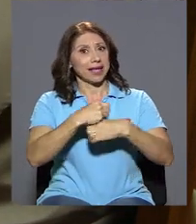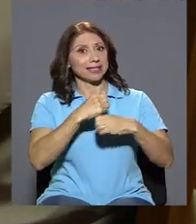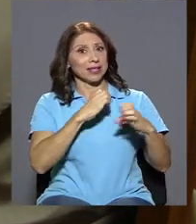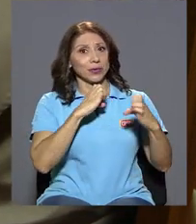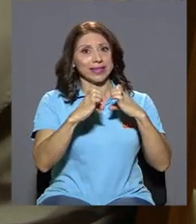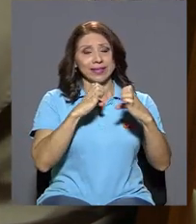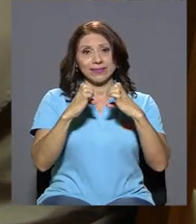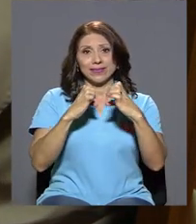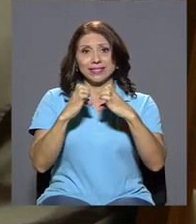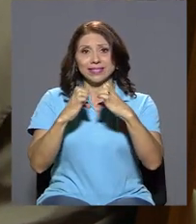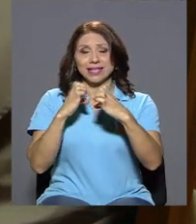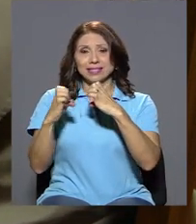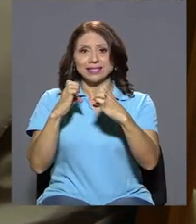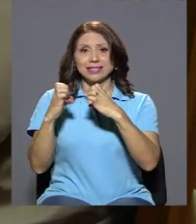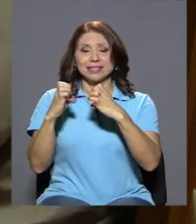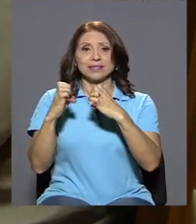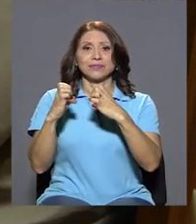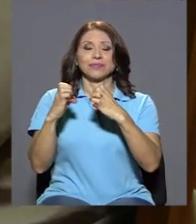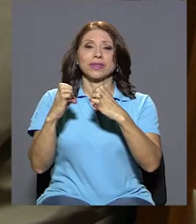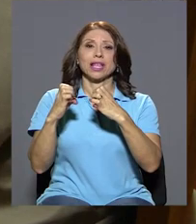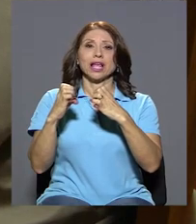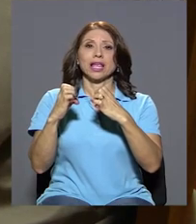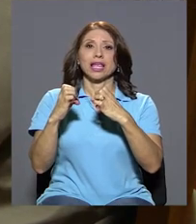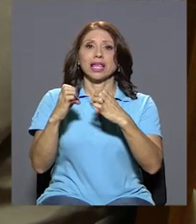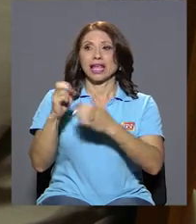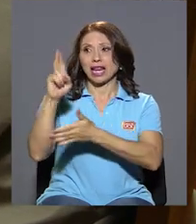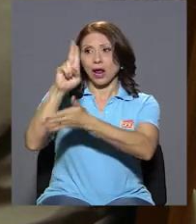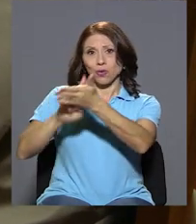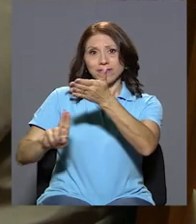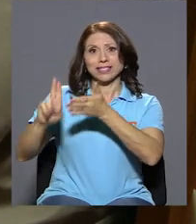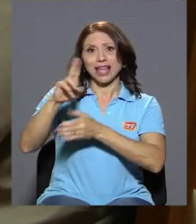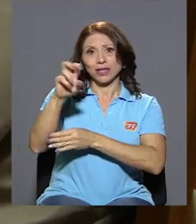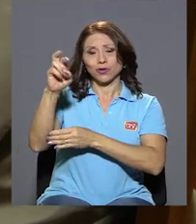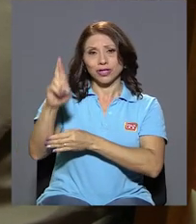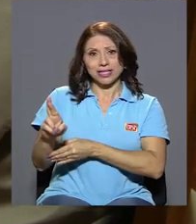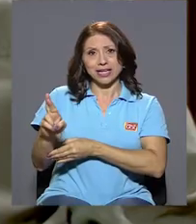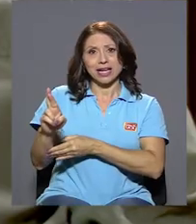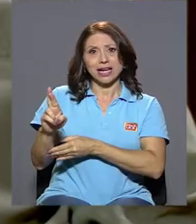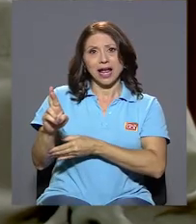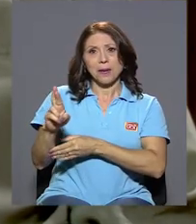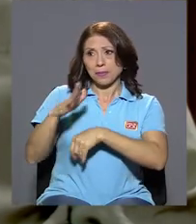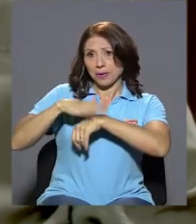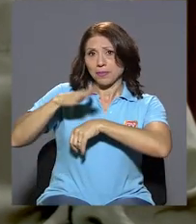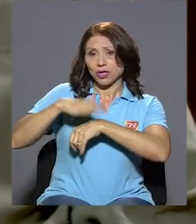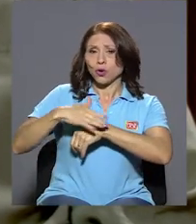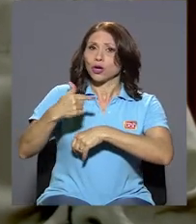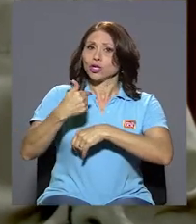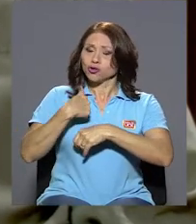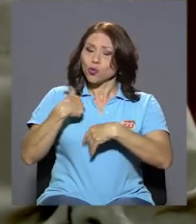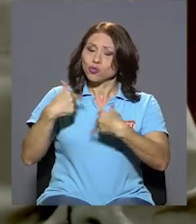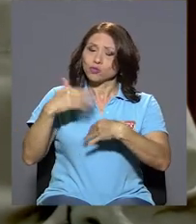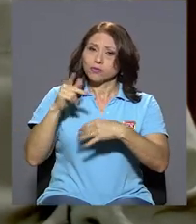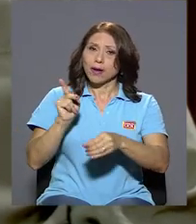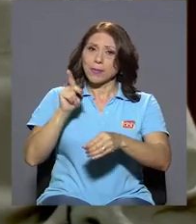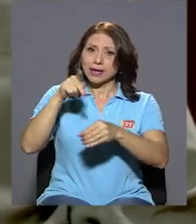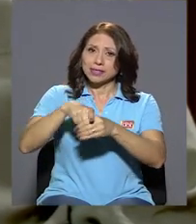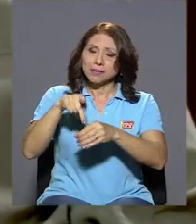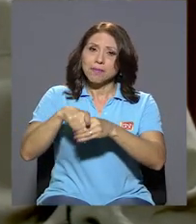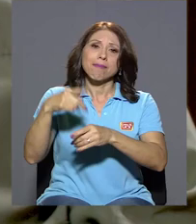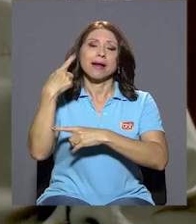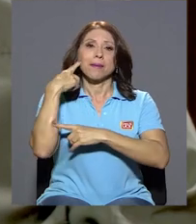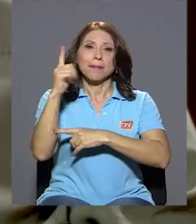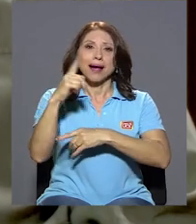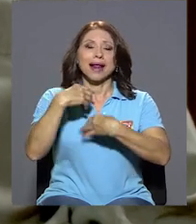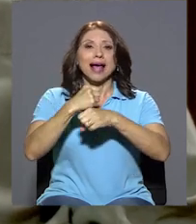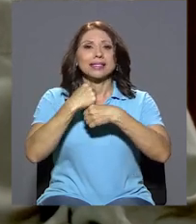estas entrevistas que en la universidad de costa rica me hizo el honor de de permitirme participar